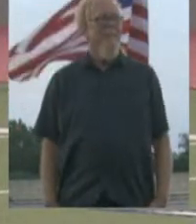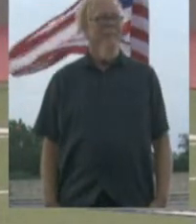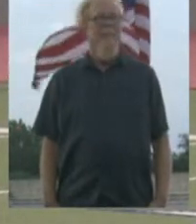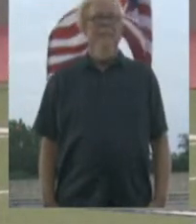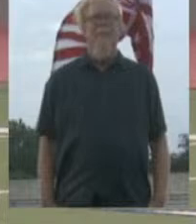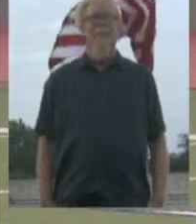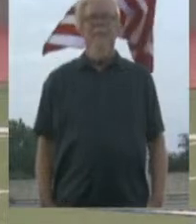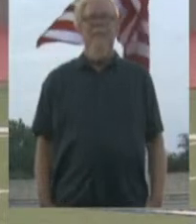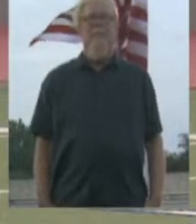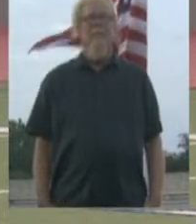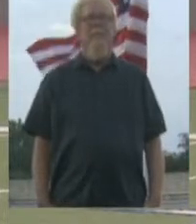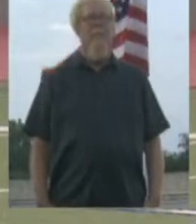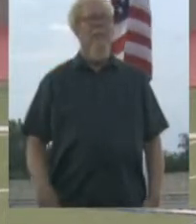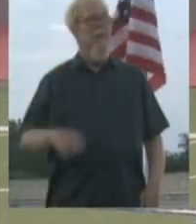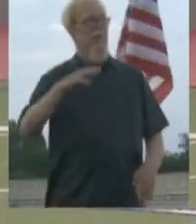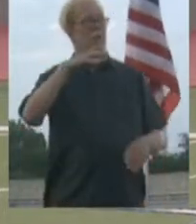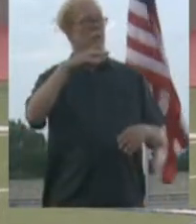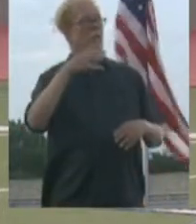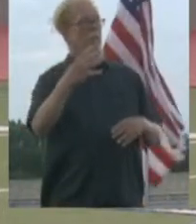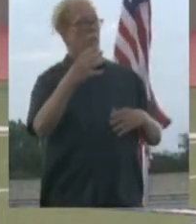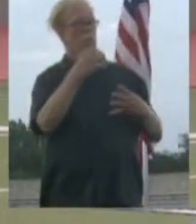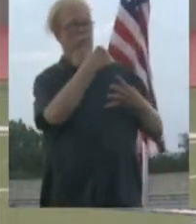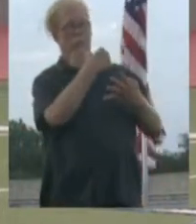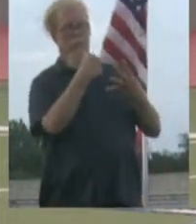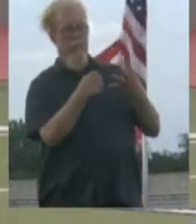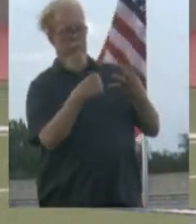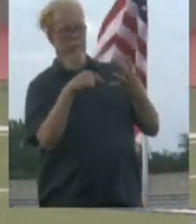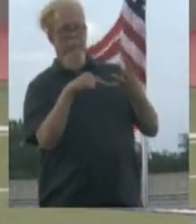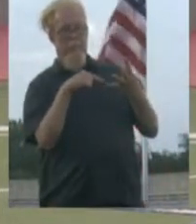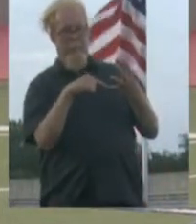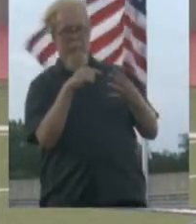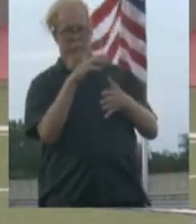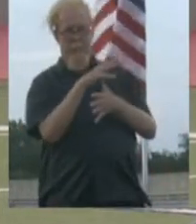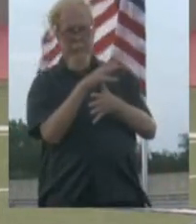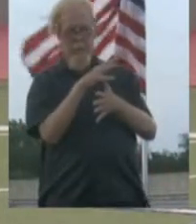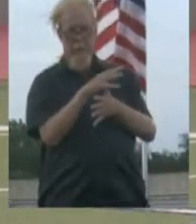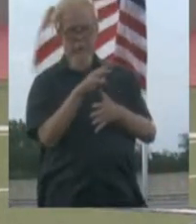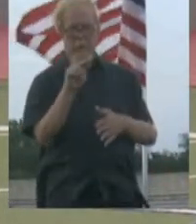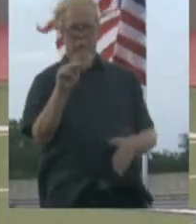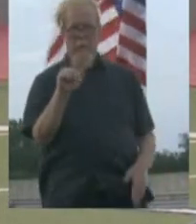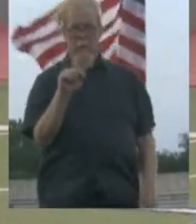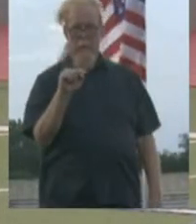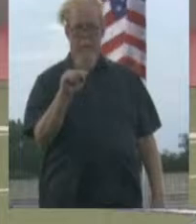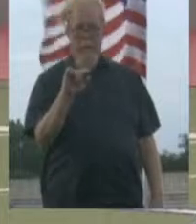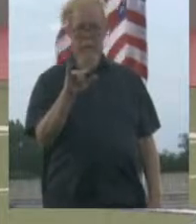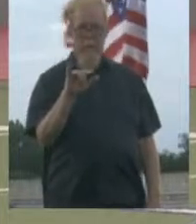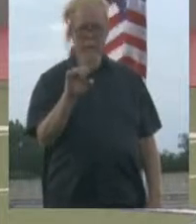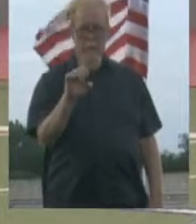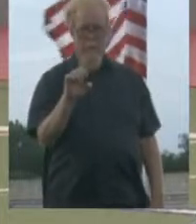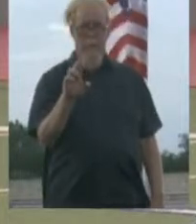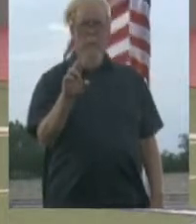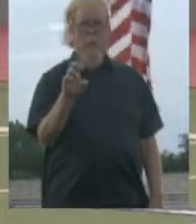Will the fourth-ranked senior, Ms. Natalie Reyna, please join me at the podium?